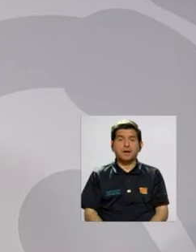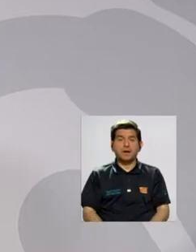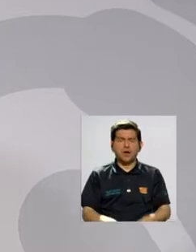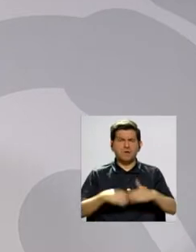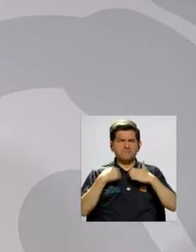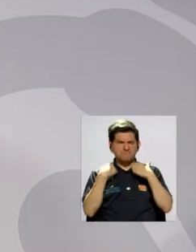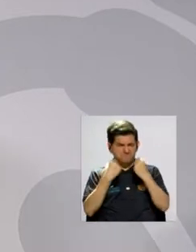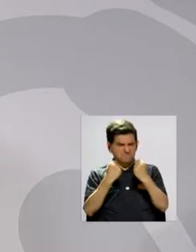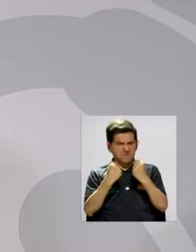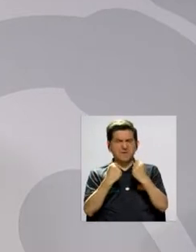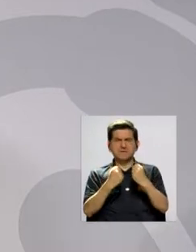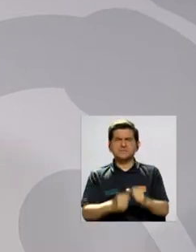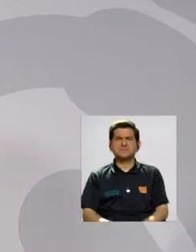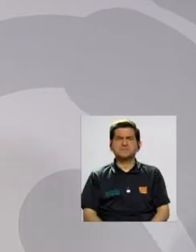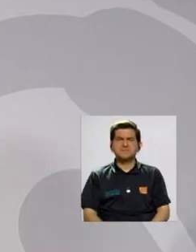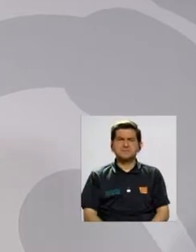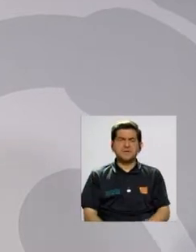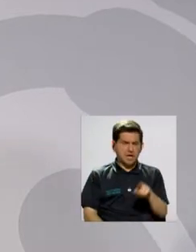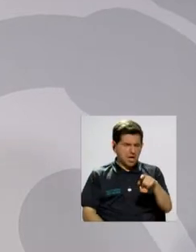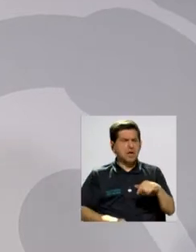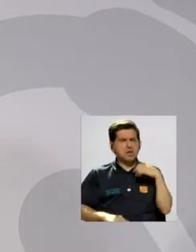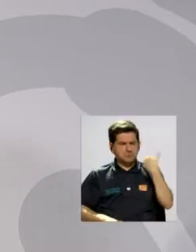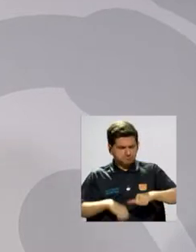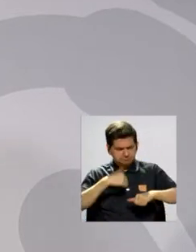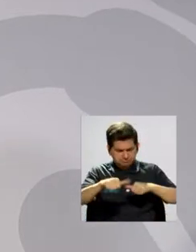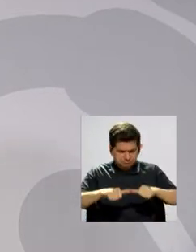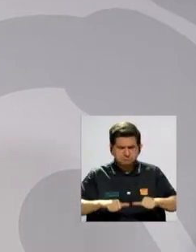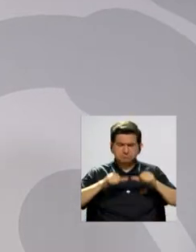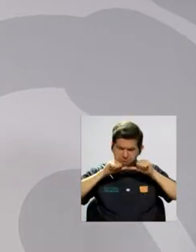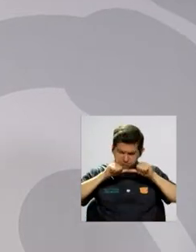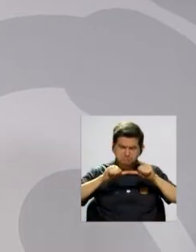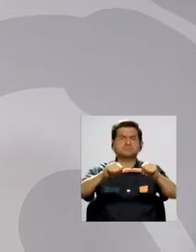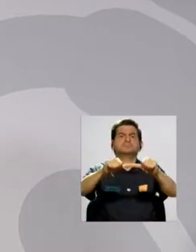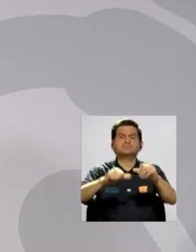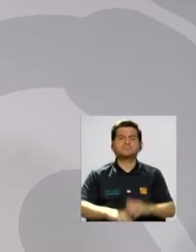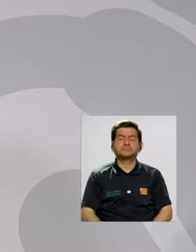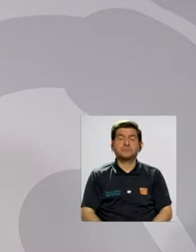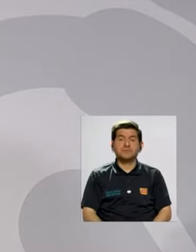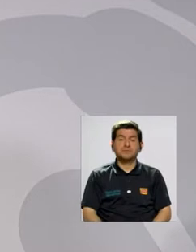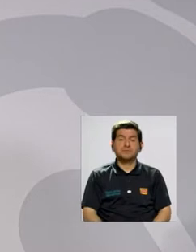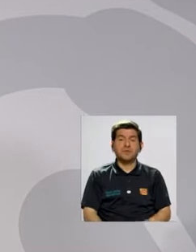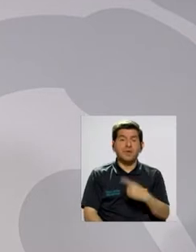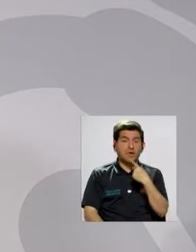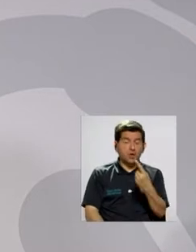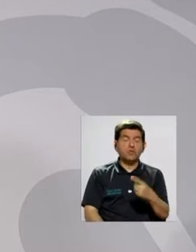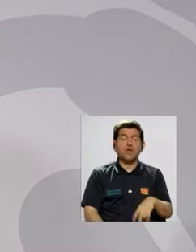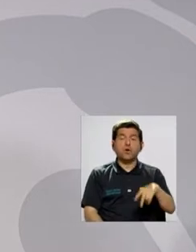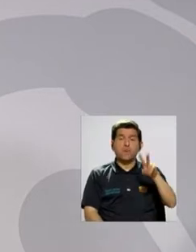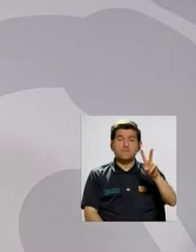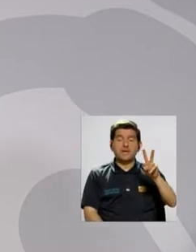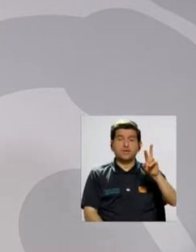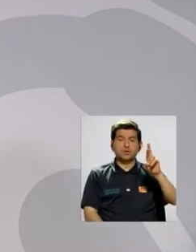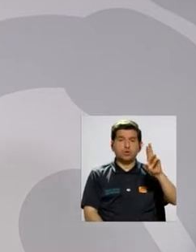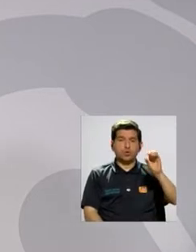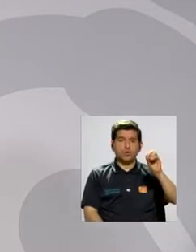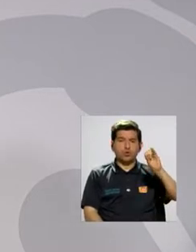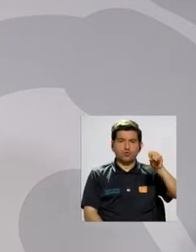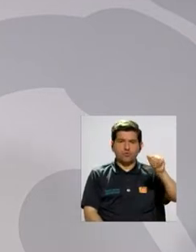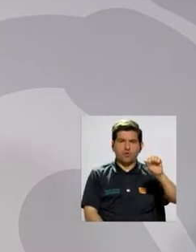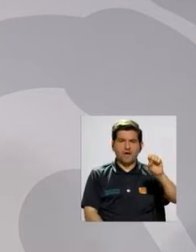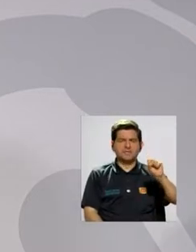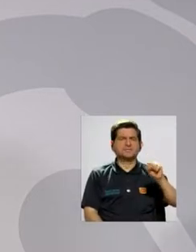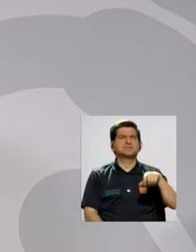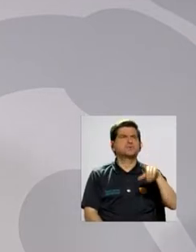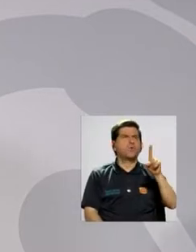el empuje, hizo que saliera adelante. Lo decía acá don Víctor Rojas hace una semana, dos